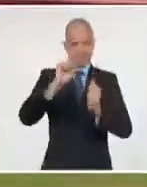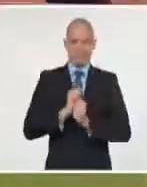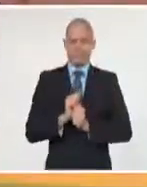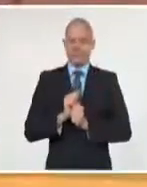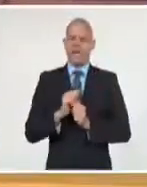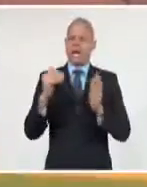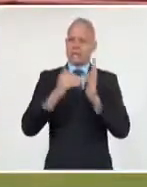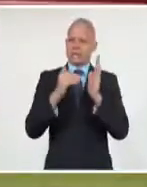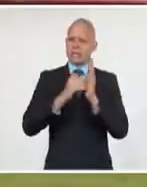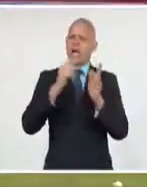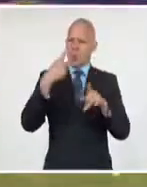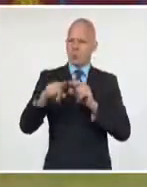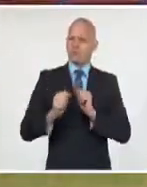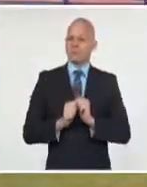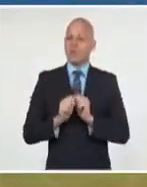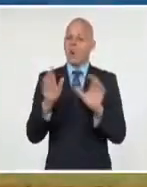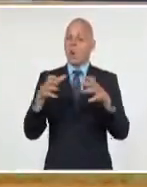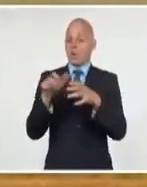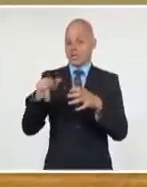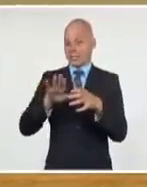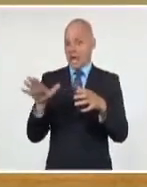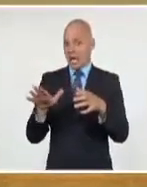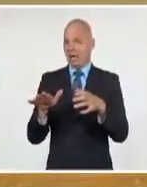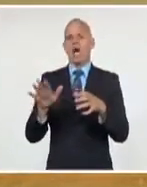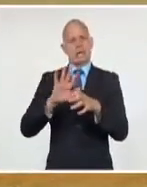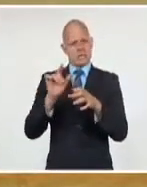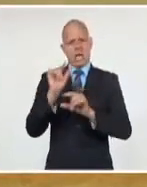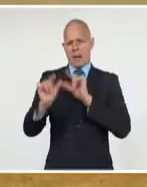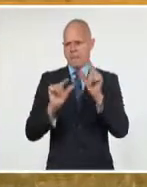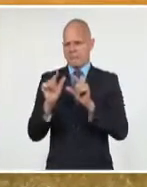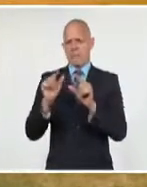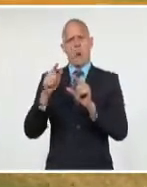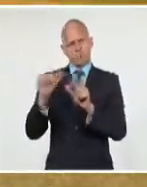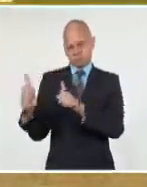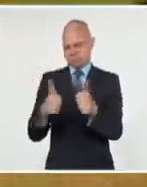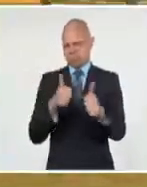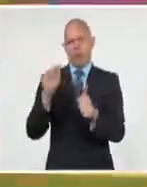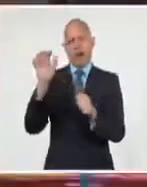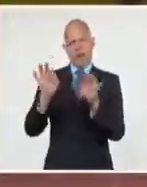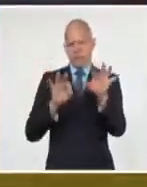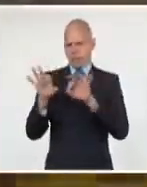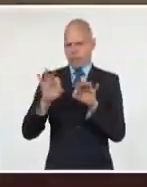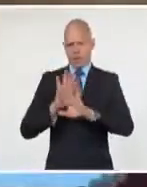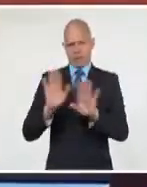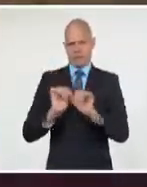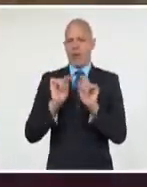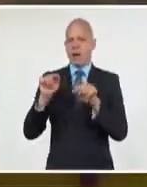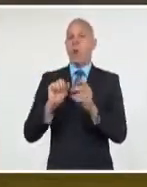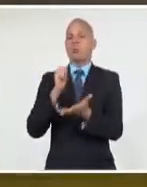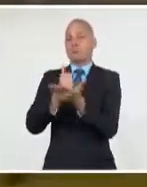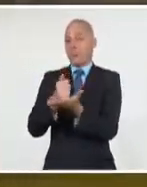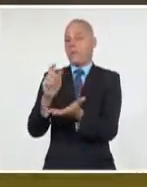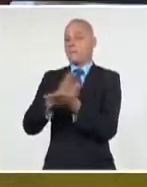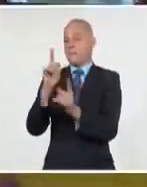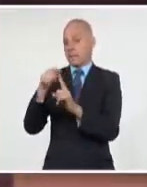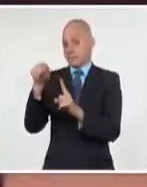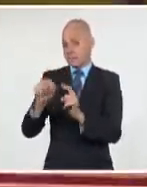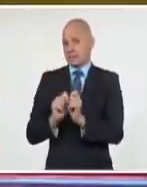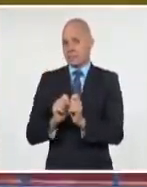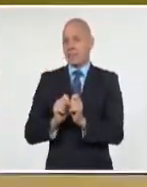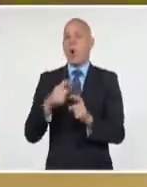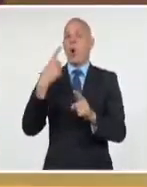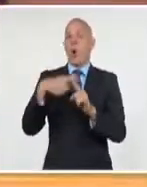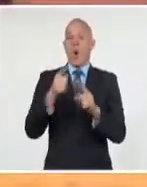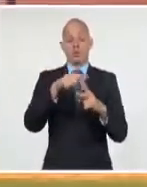que va a Curazao ya cuenta con todos sus hombres, pues se encuentran en estos momentos en Matanzas los cienfuegueros César